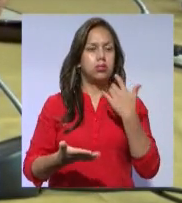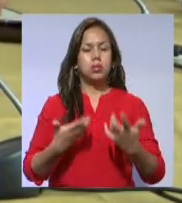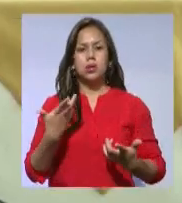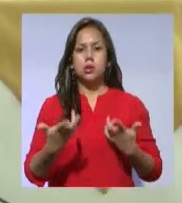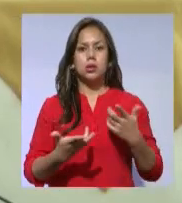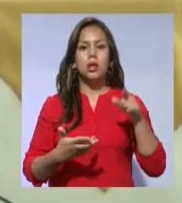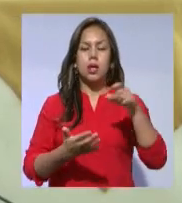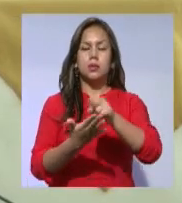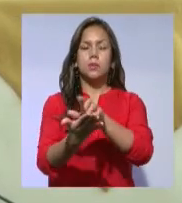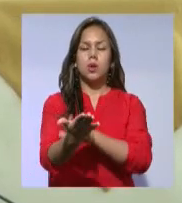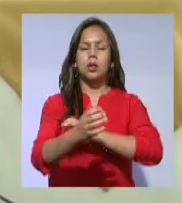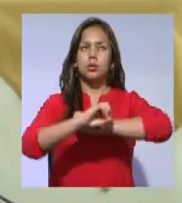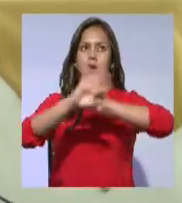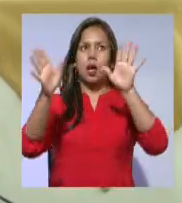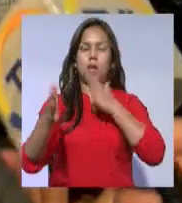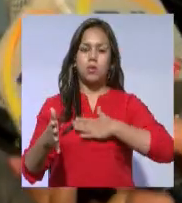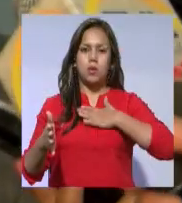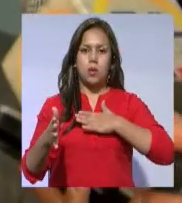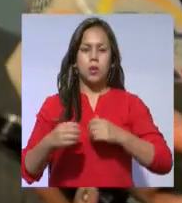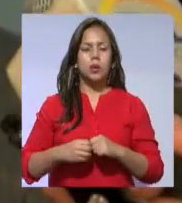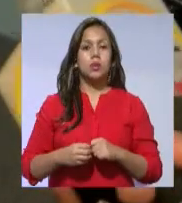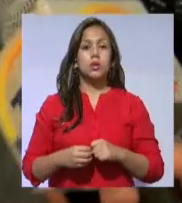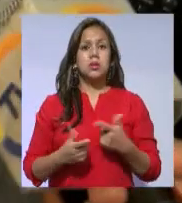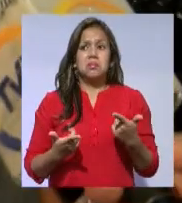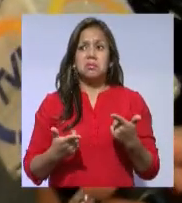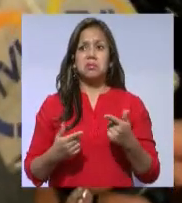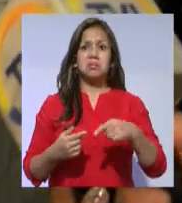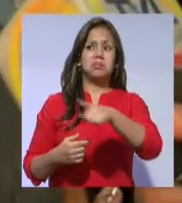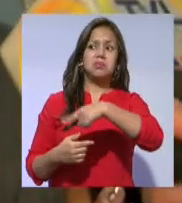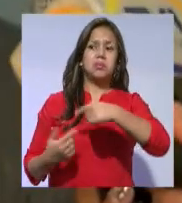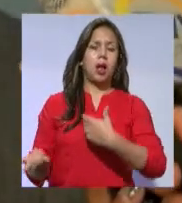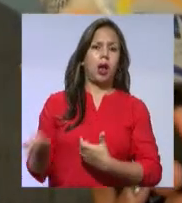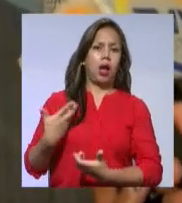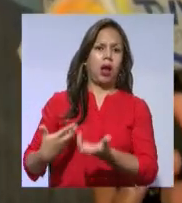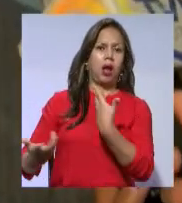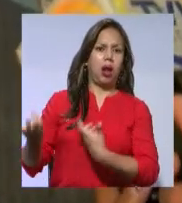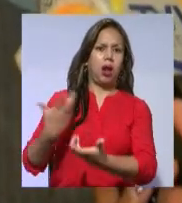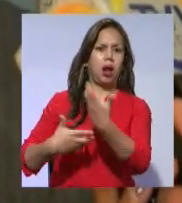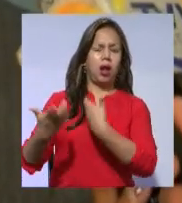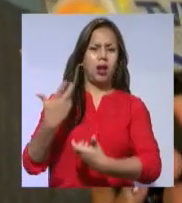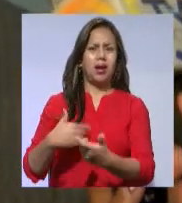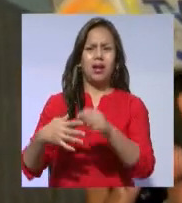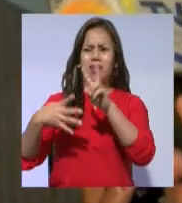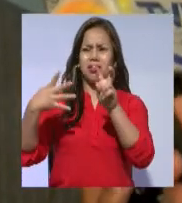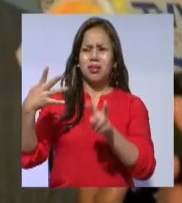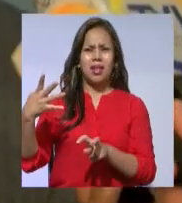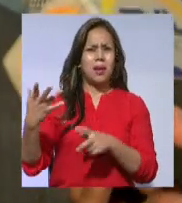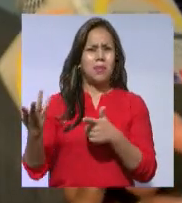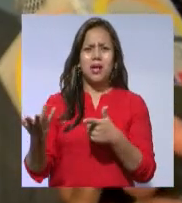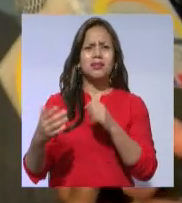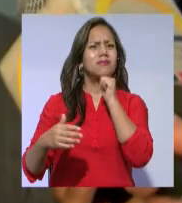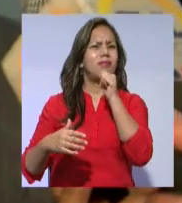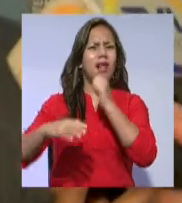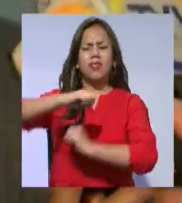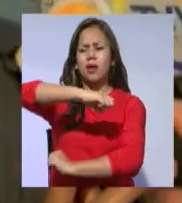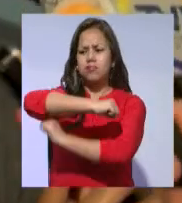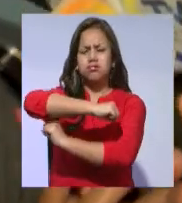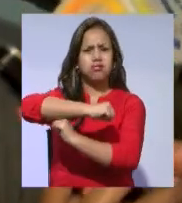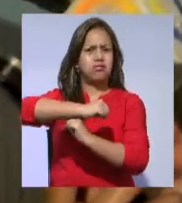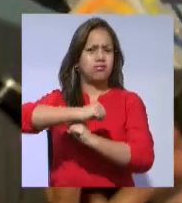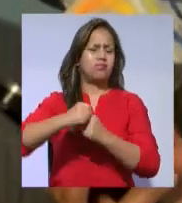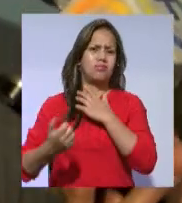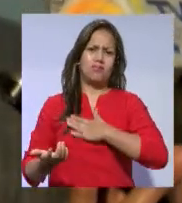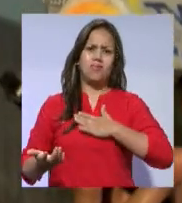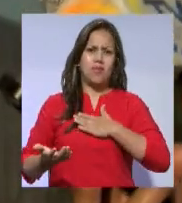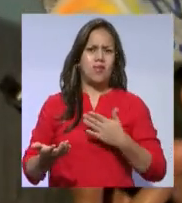este proyecto se nos acusa de temas infundados hay algunos temas que ya pasaron por contraloría y ahora se hacen